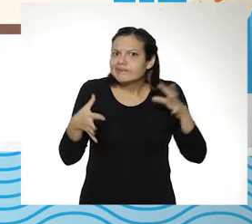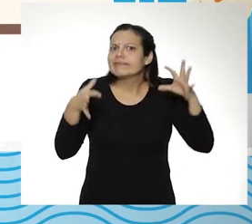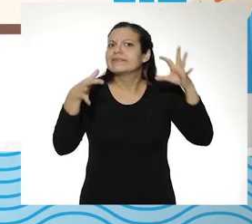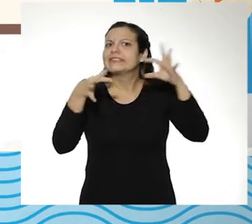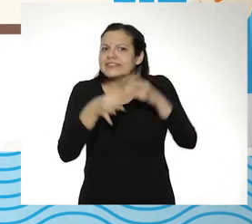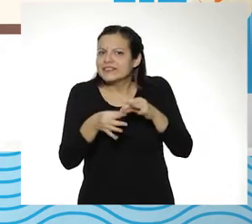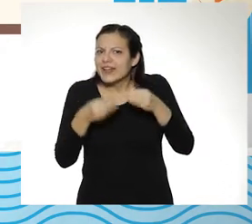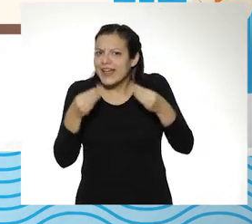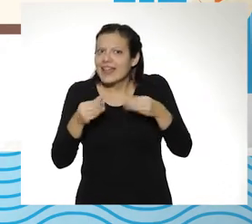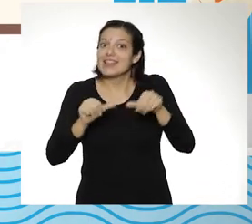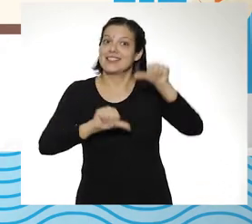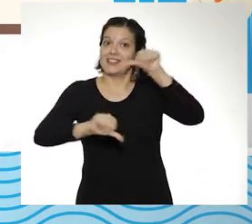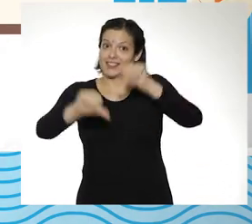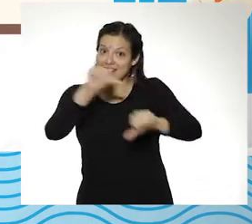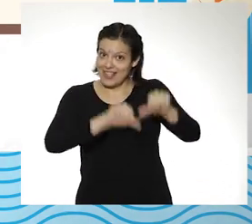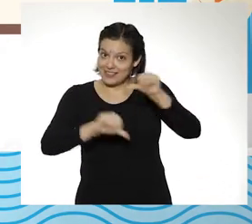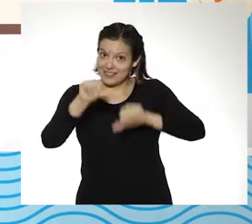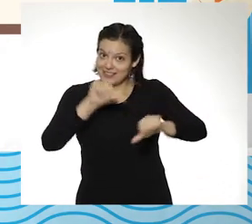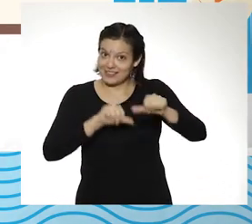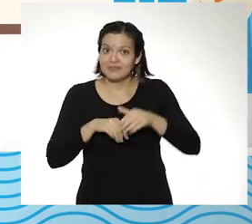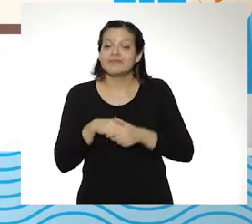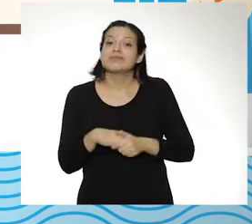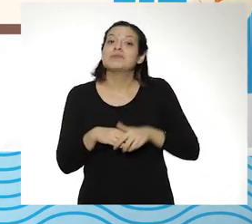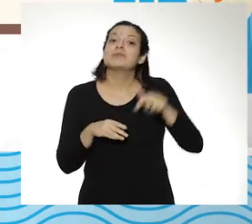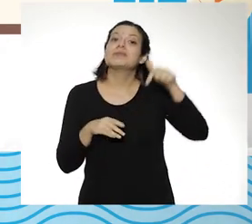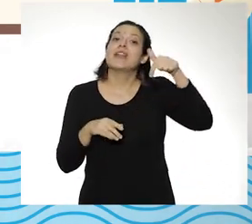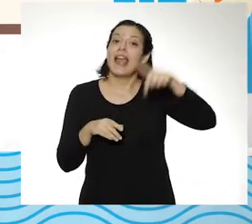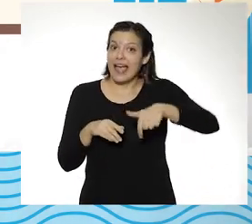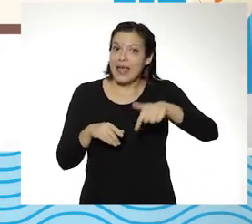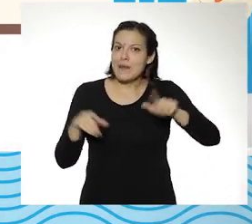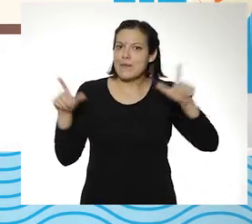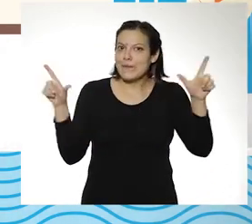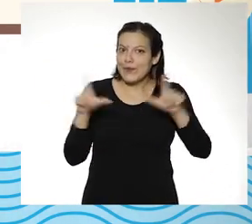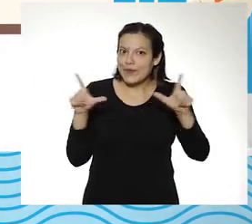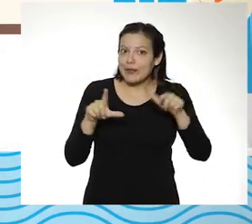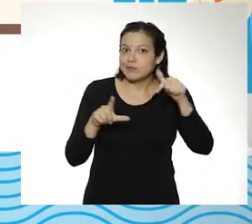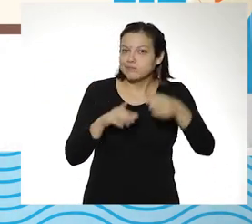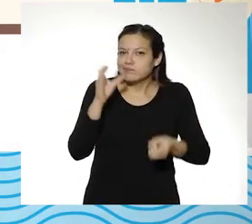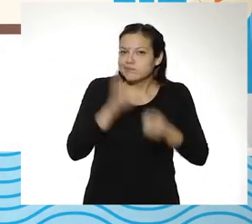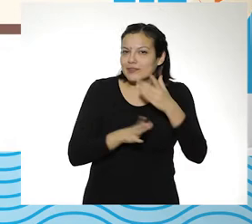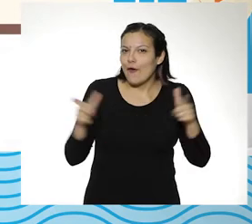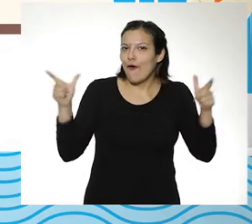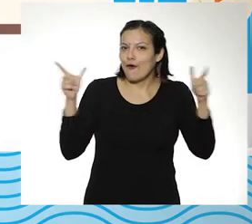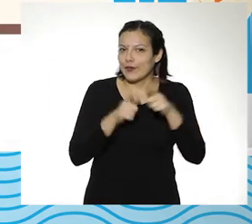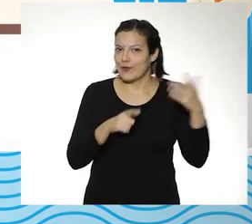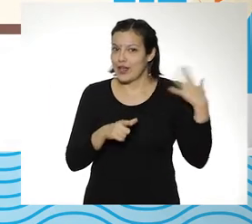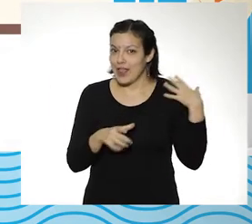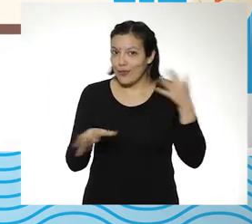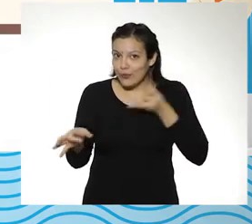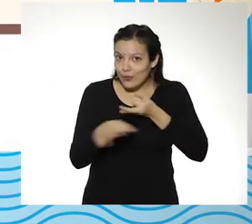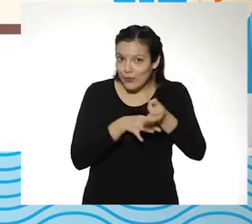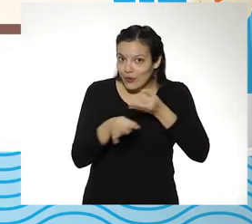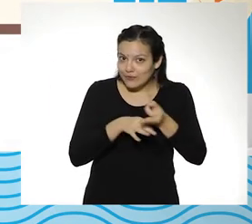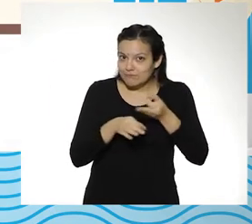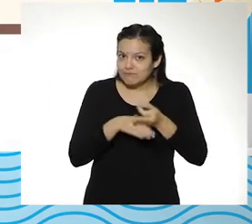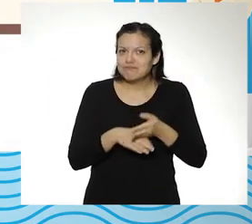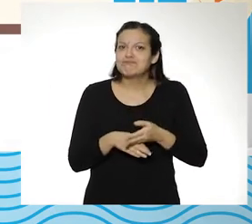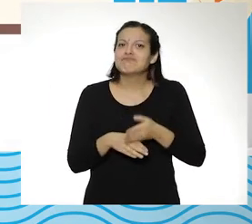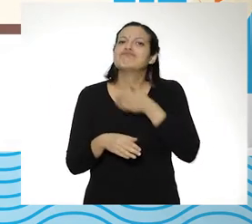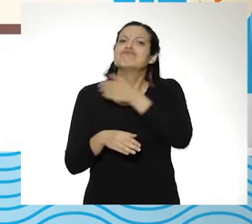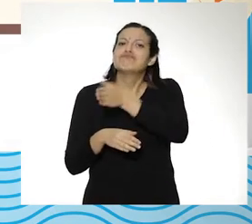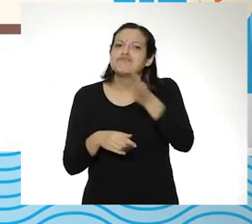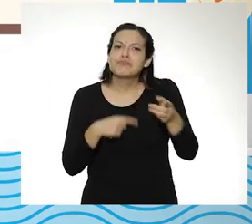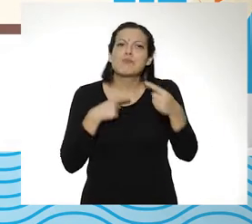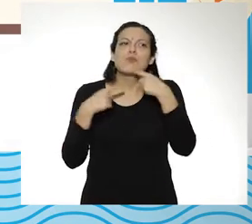la ciencia. Y es por eso que aquí, en este programa generado por el Consejo General de Educación, salimos a preguntar